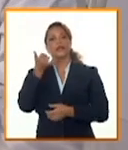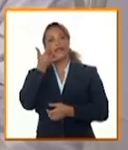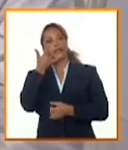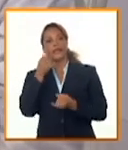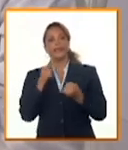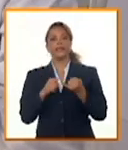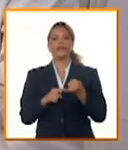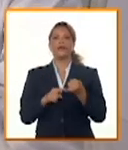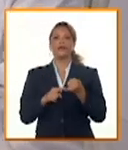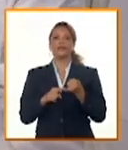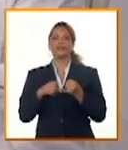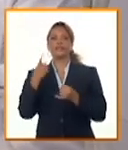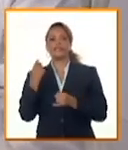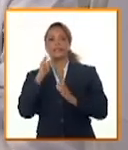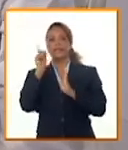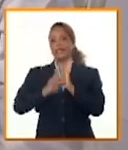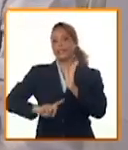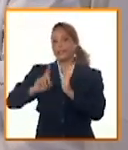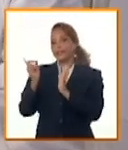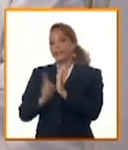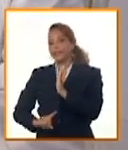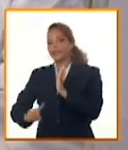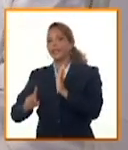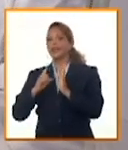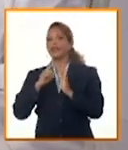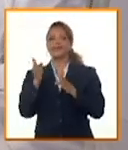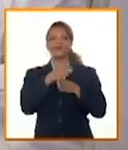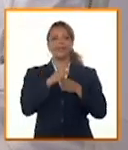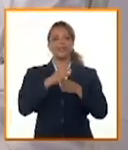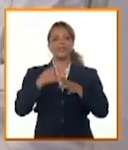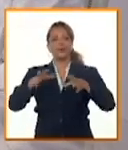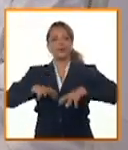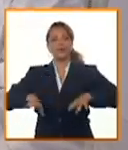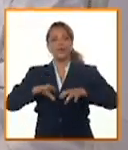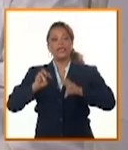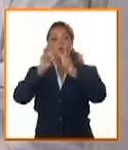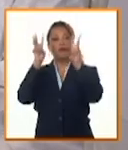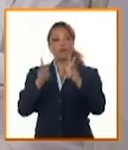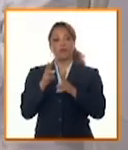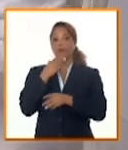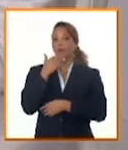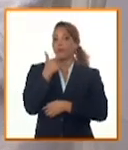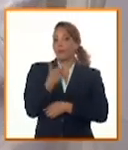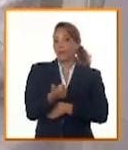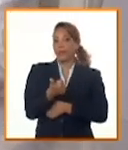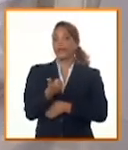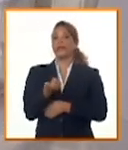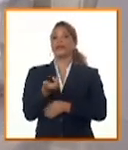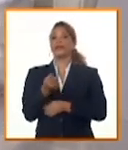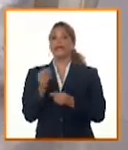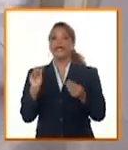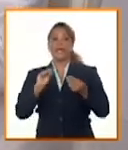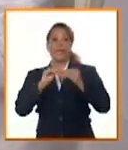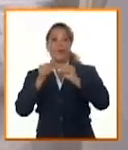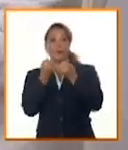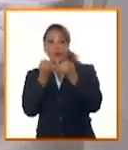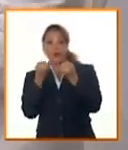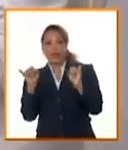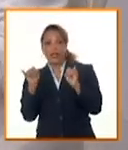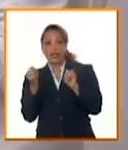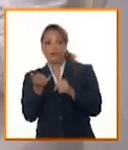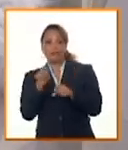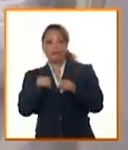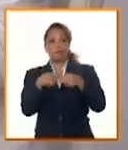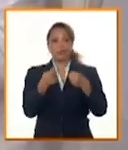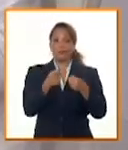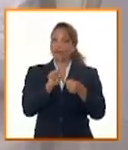se requiere electricidad se requiere determinadas condiciones que esté bien la conectividad que los cablecitos no fallen a veces